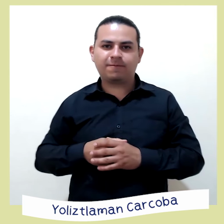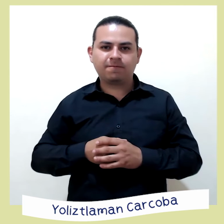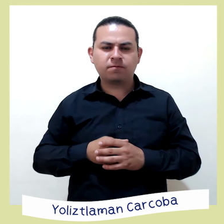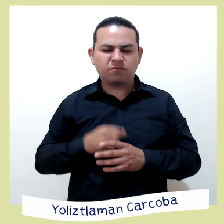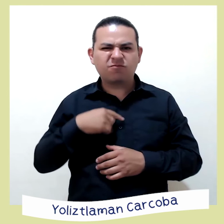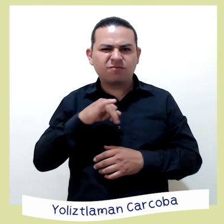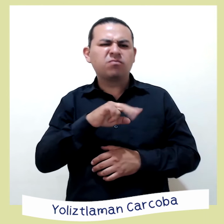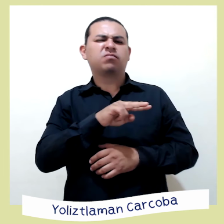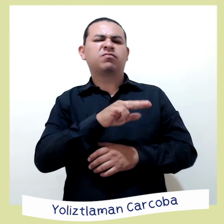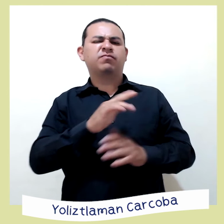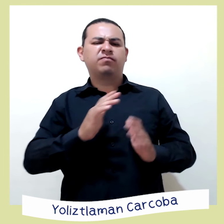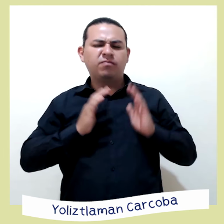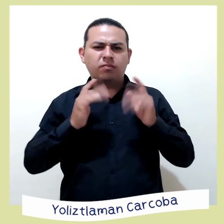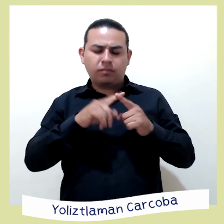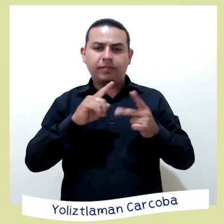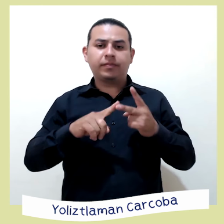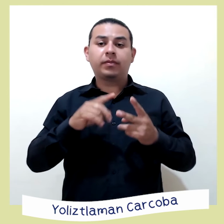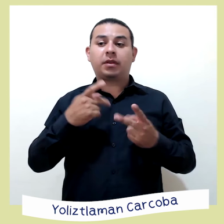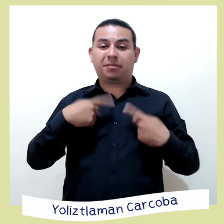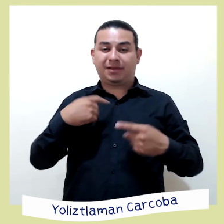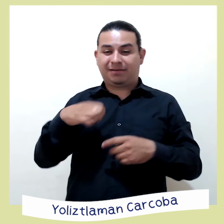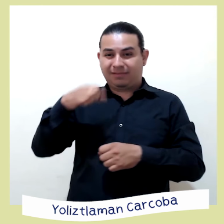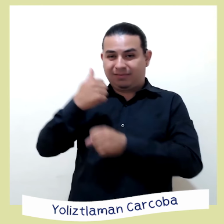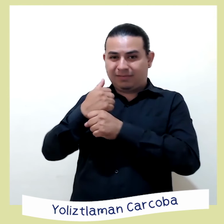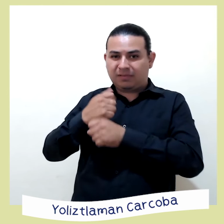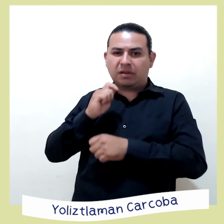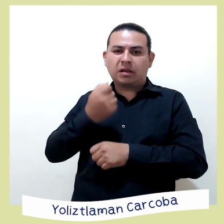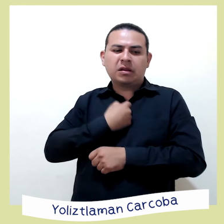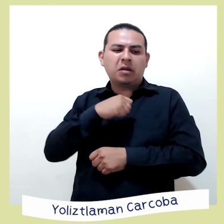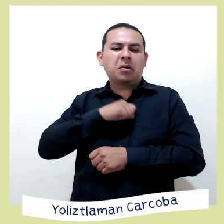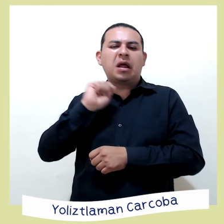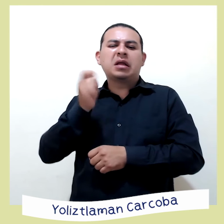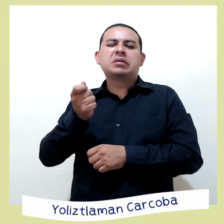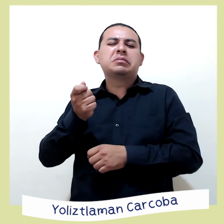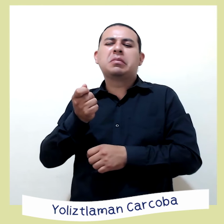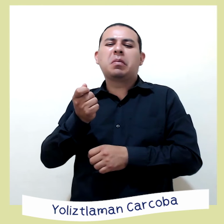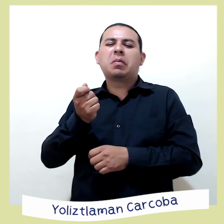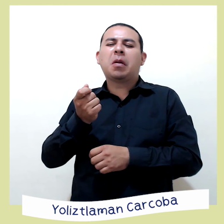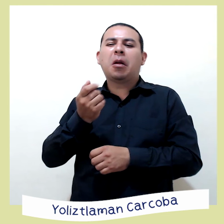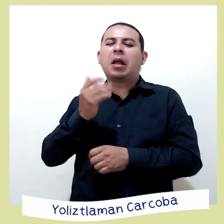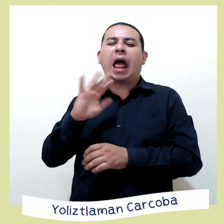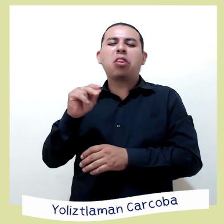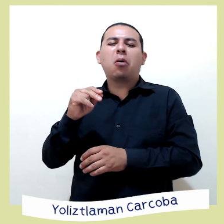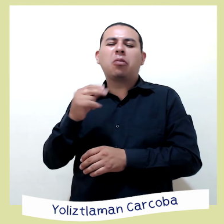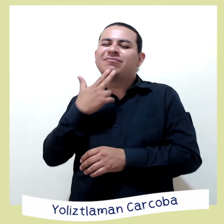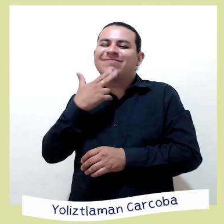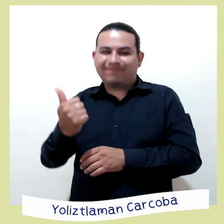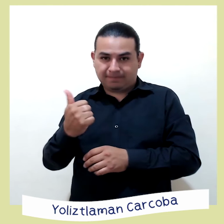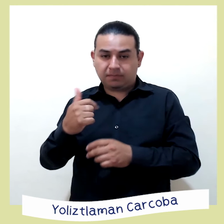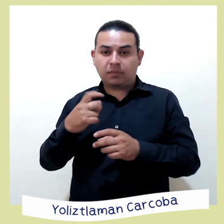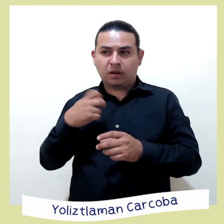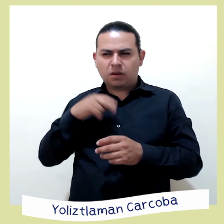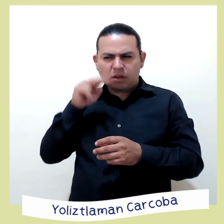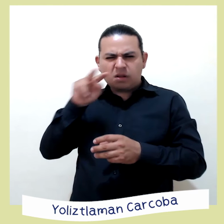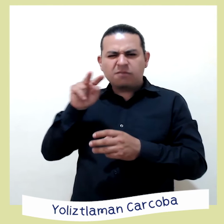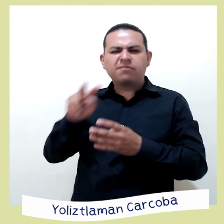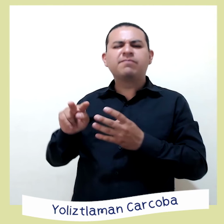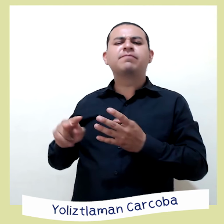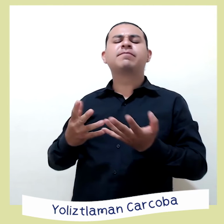niños. Y sigue el de que la salud de las personas mayores es mala. Estos son los cuatro